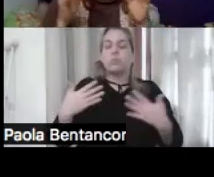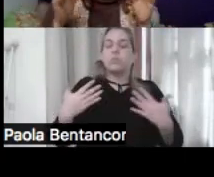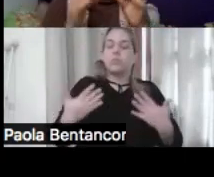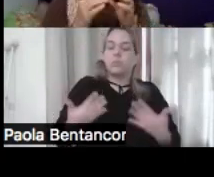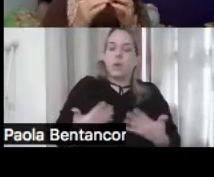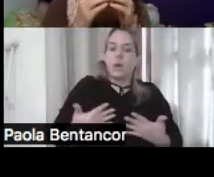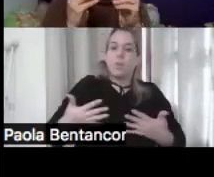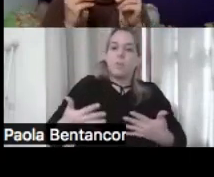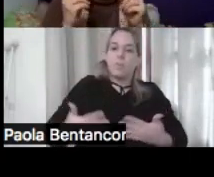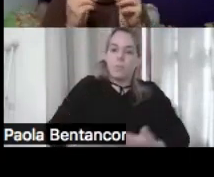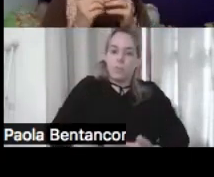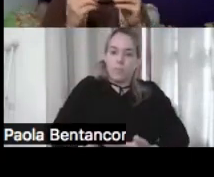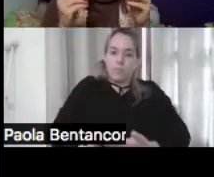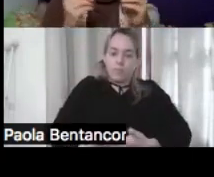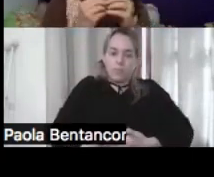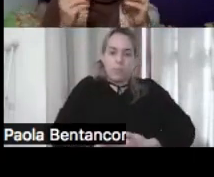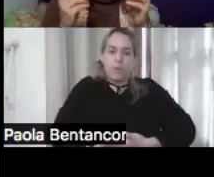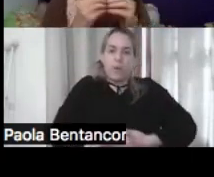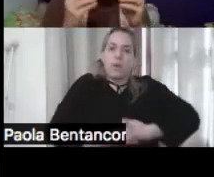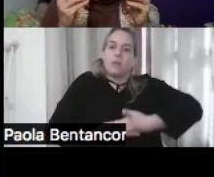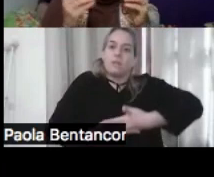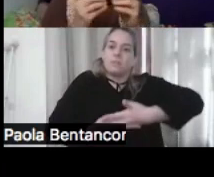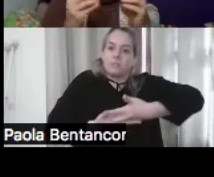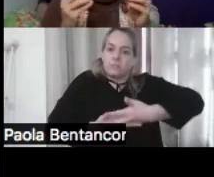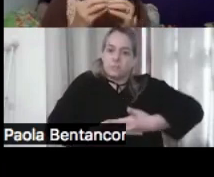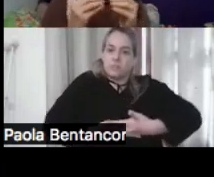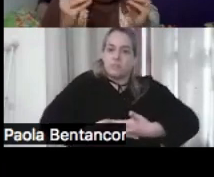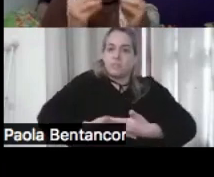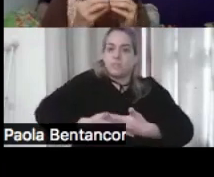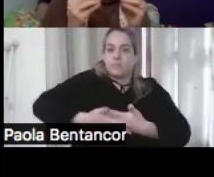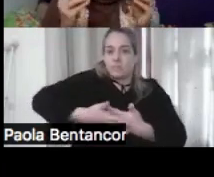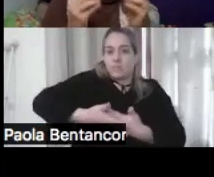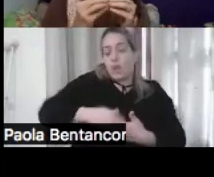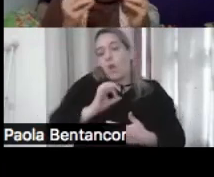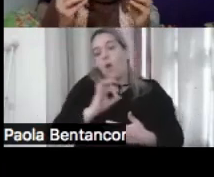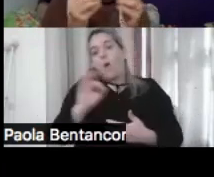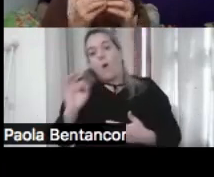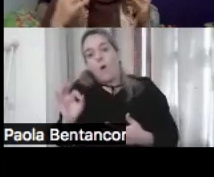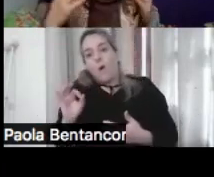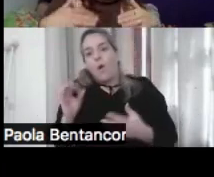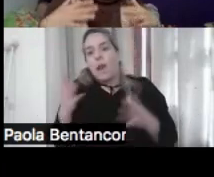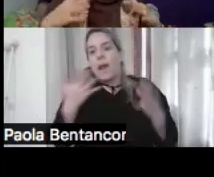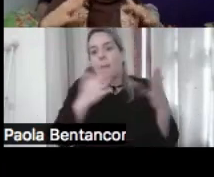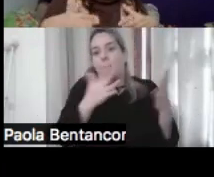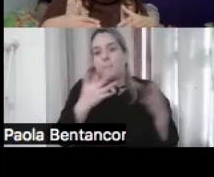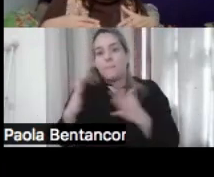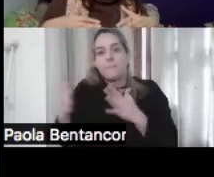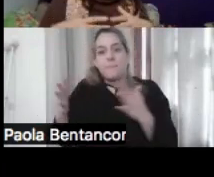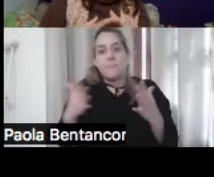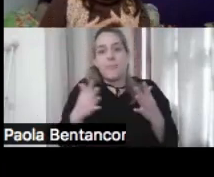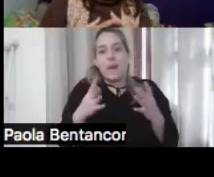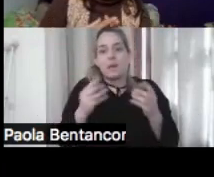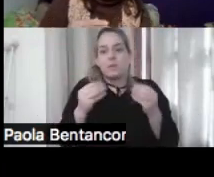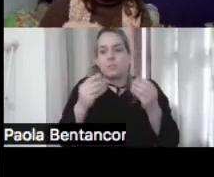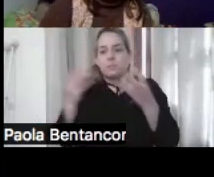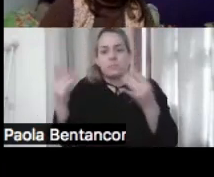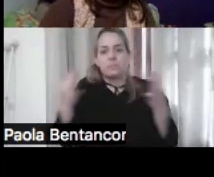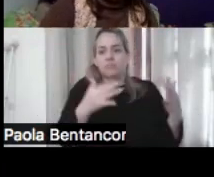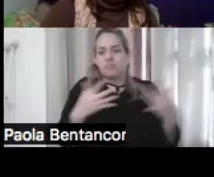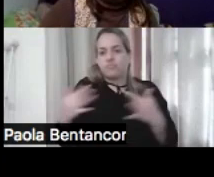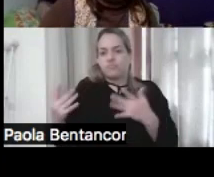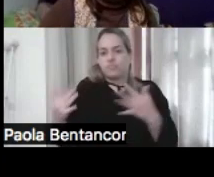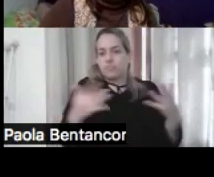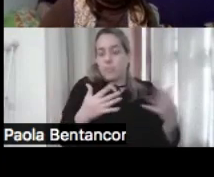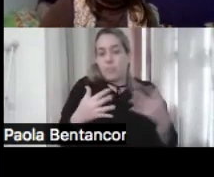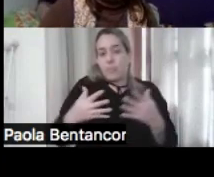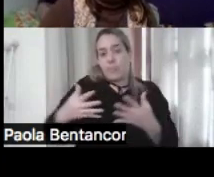sostenerlo. Entonces quizás también hay un recurso de manos ocupadas para que las manos puedan compensar un poco esa necesidad de quietud del